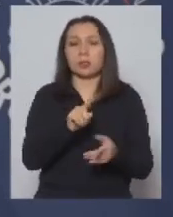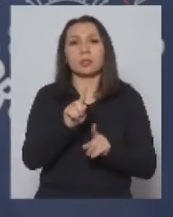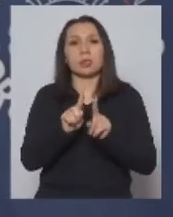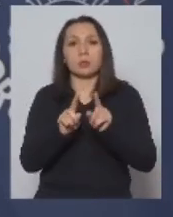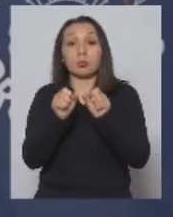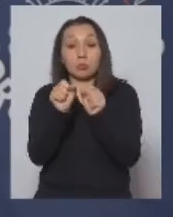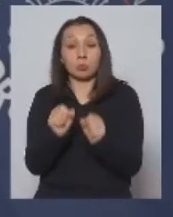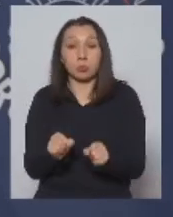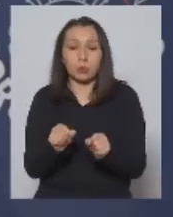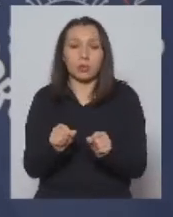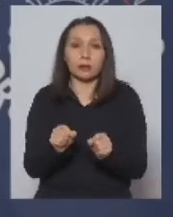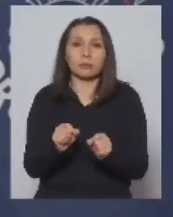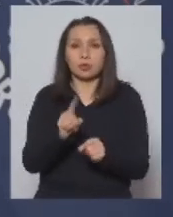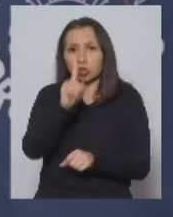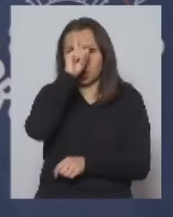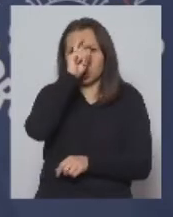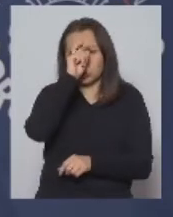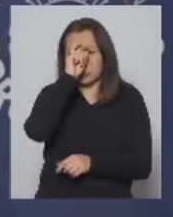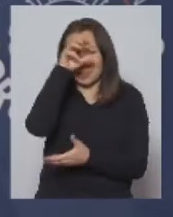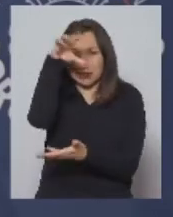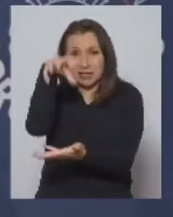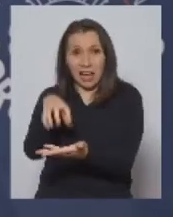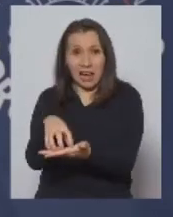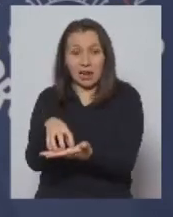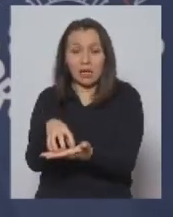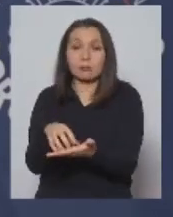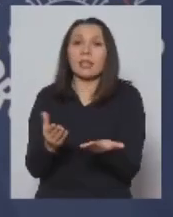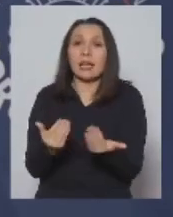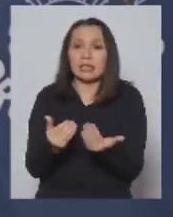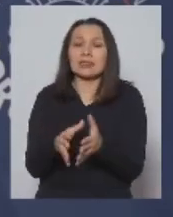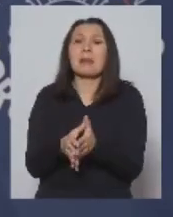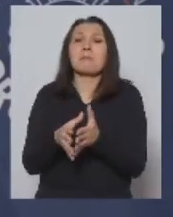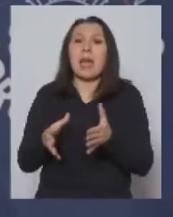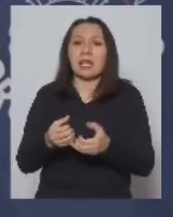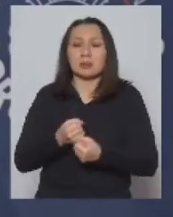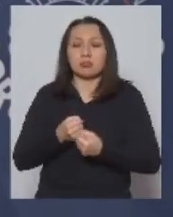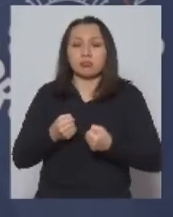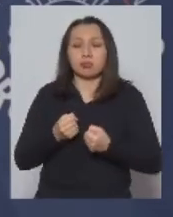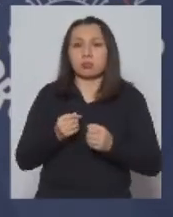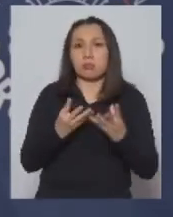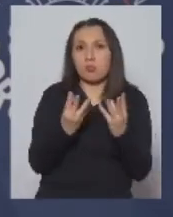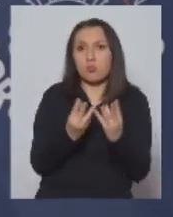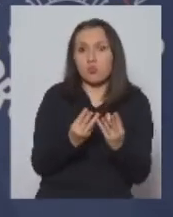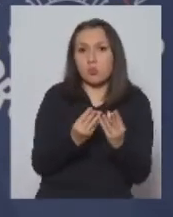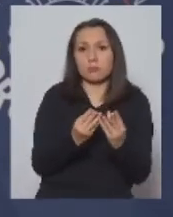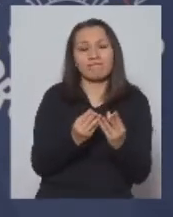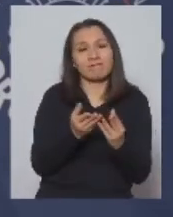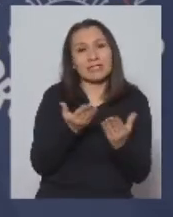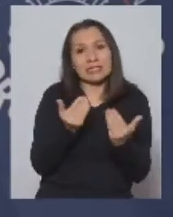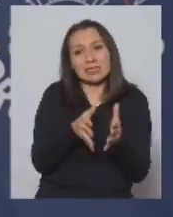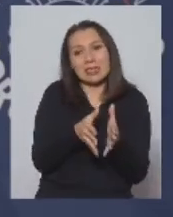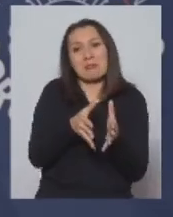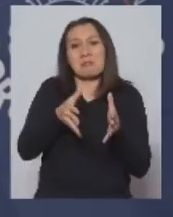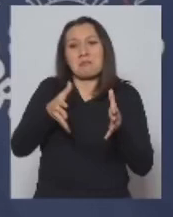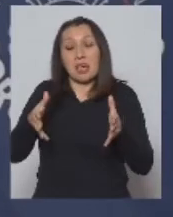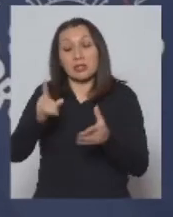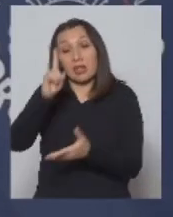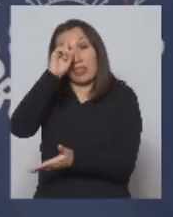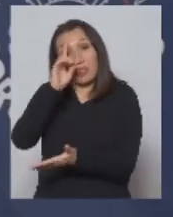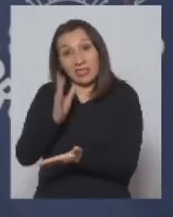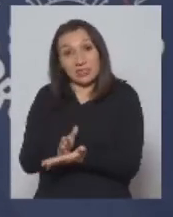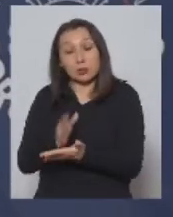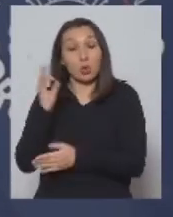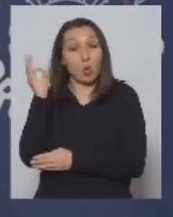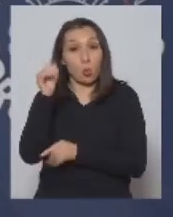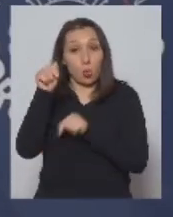una capacidad hospitalaria que necesita ser fortalecida, y en ese contexto la decisión que se tomó en